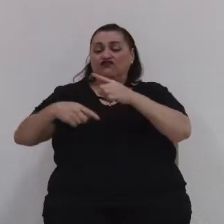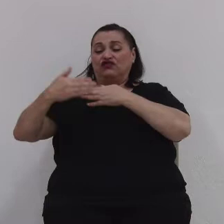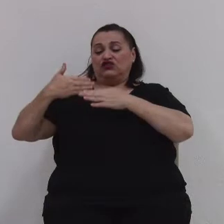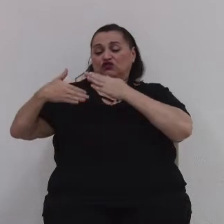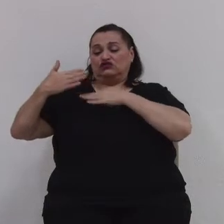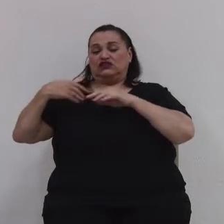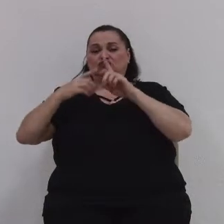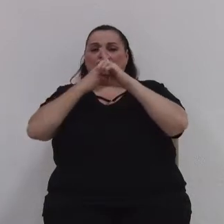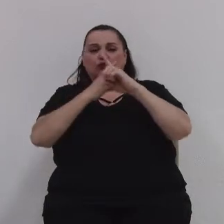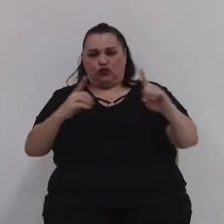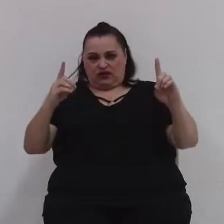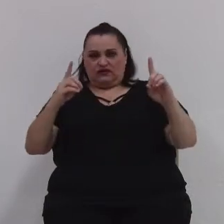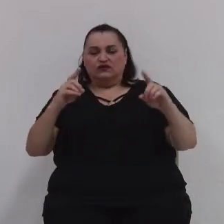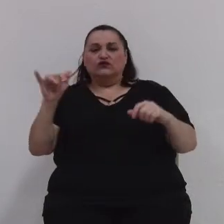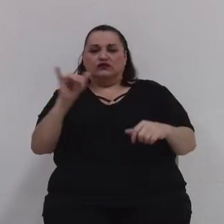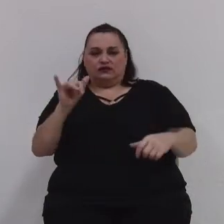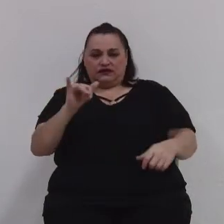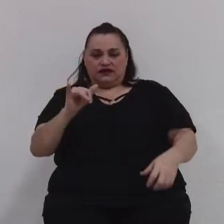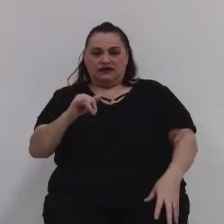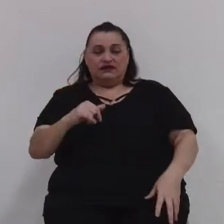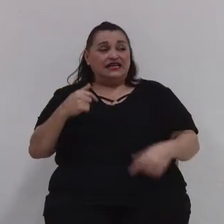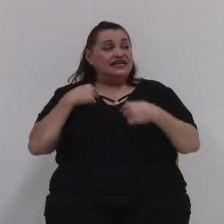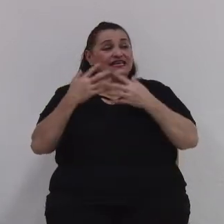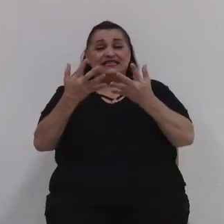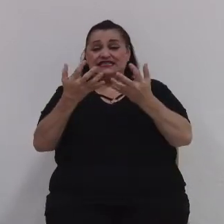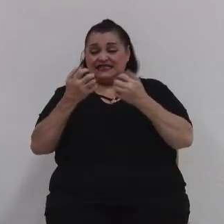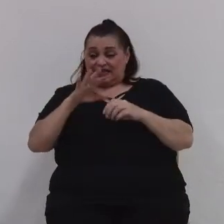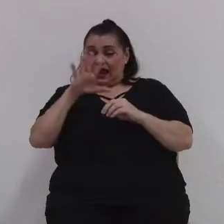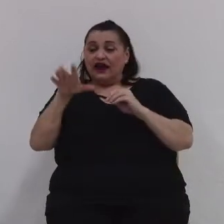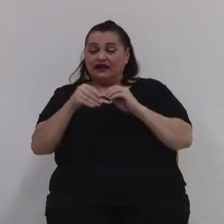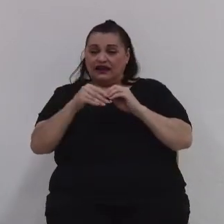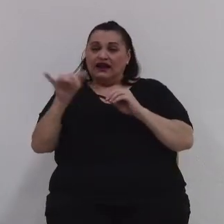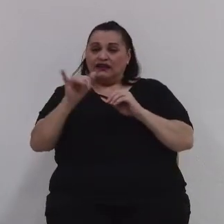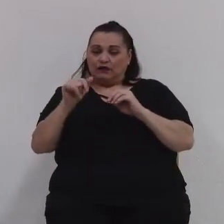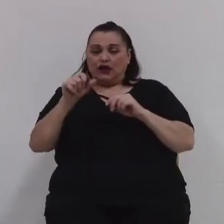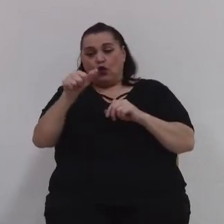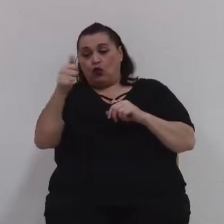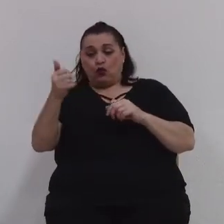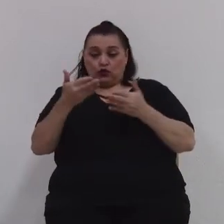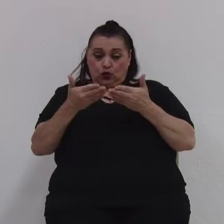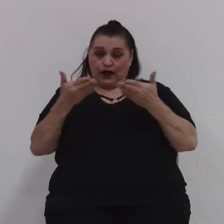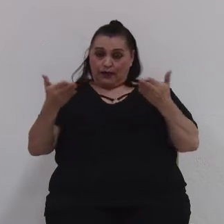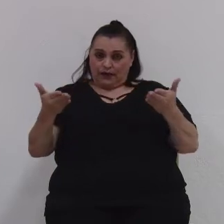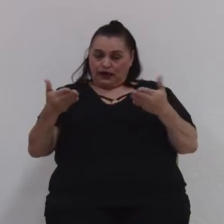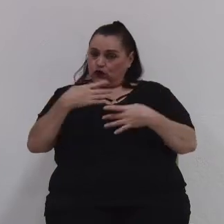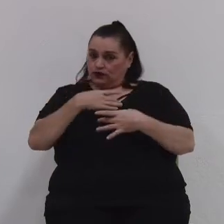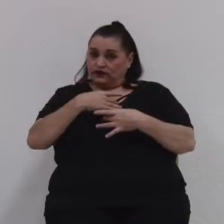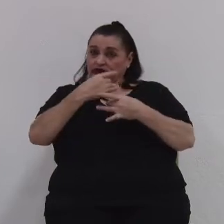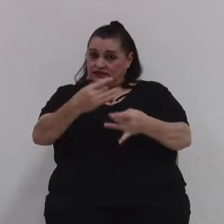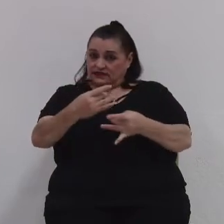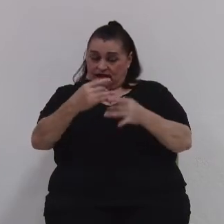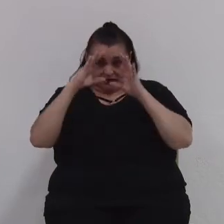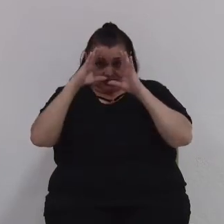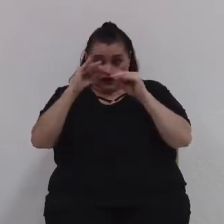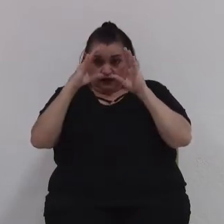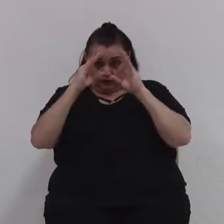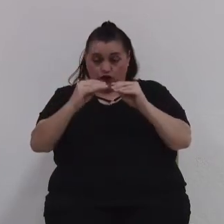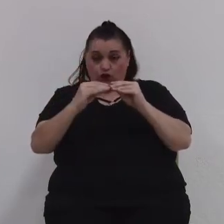democrático. Y quisiera agregar además otro elemento que aporta muy interesante ahí el informe, y